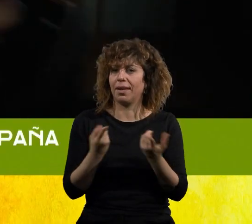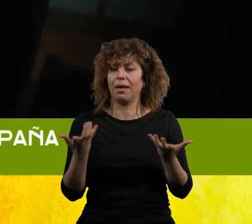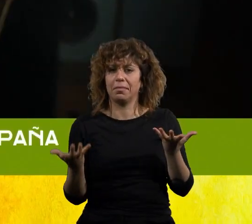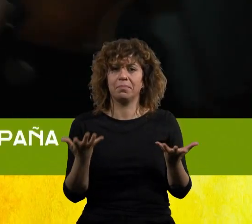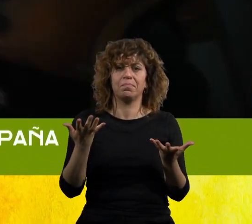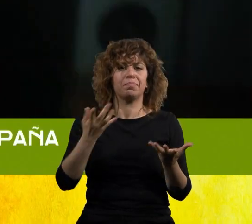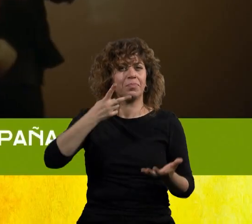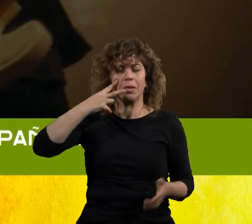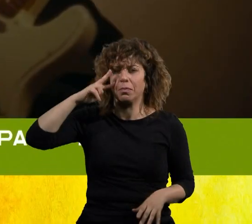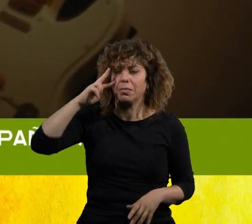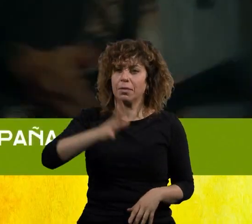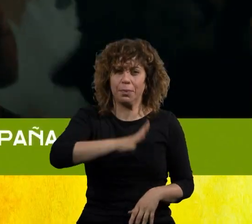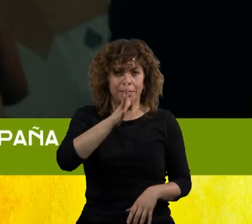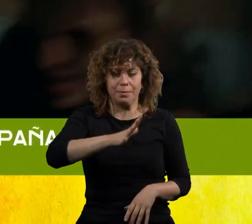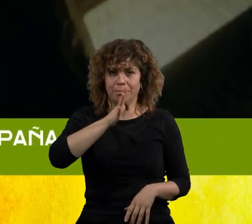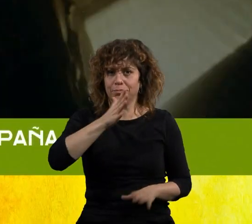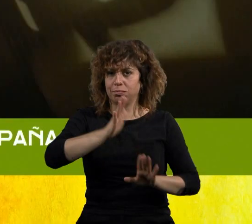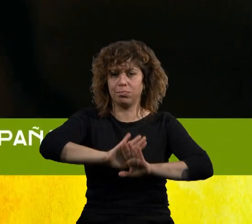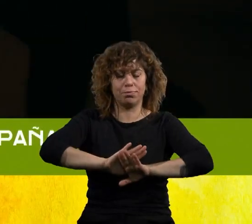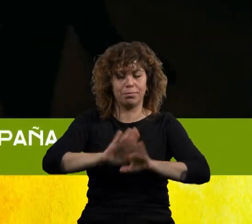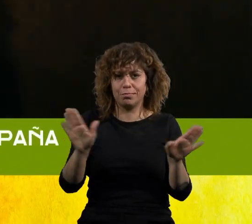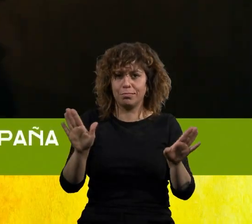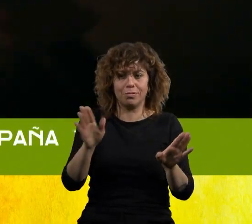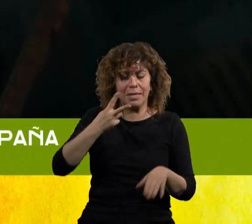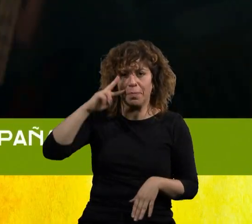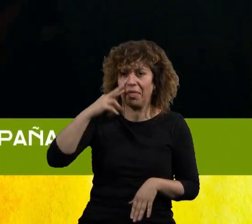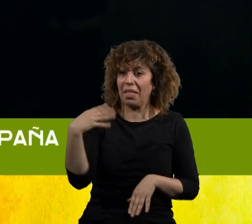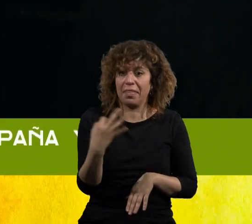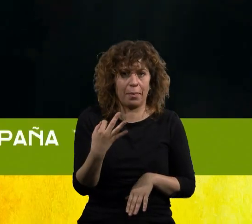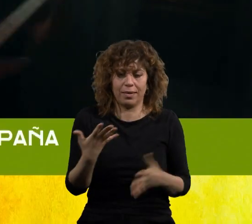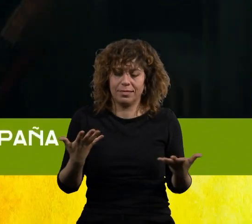verdad que una experiencia espectacular, o sea, o lo vives o es que no...